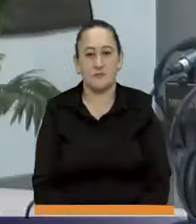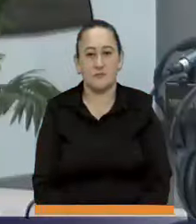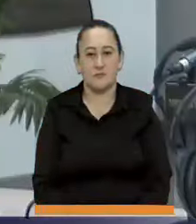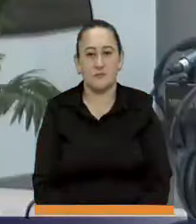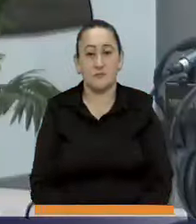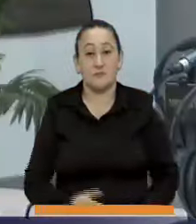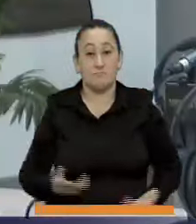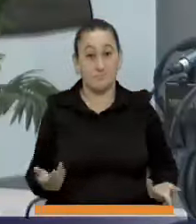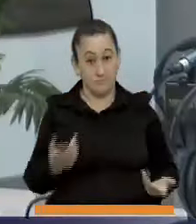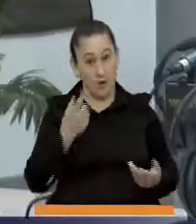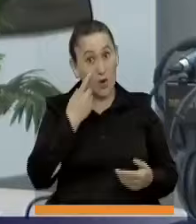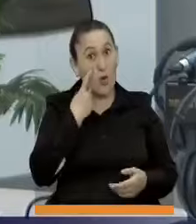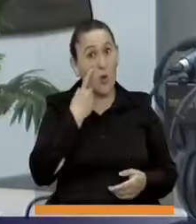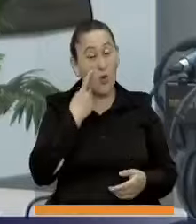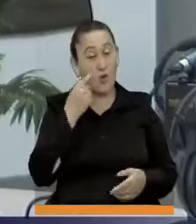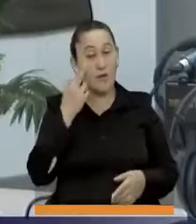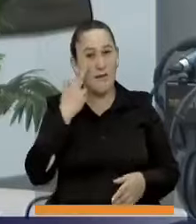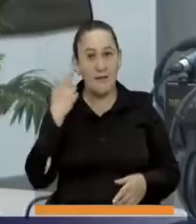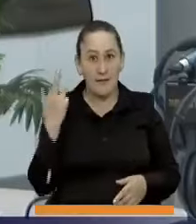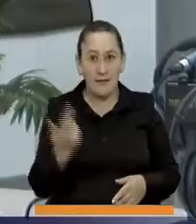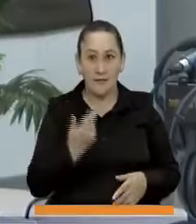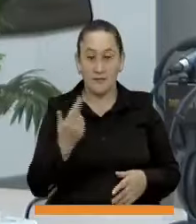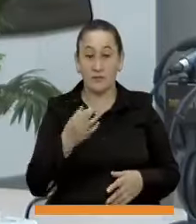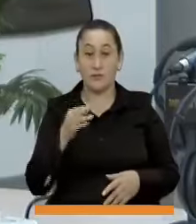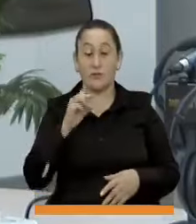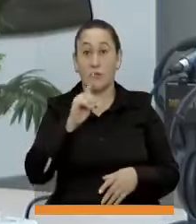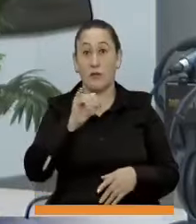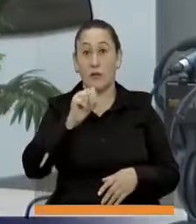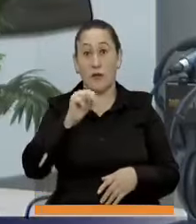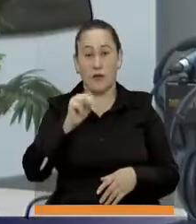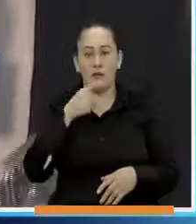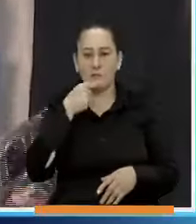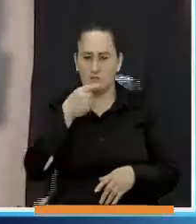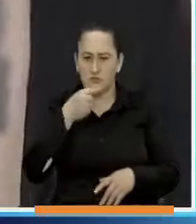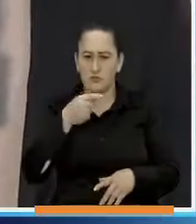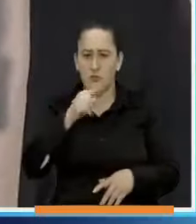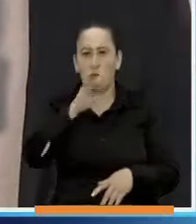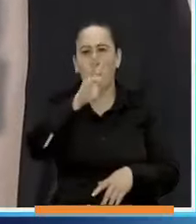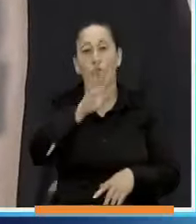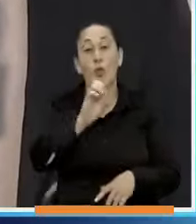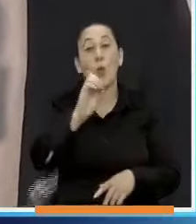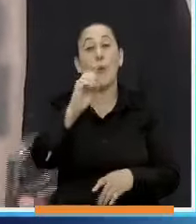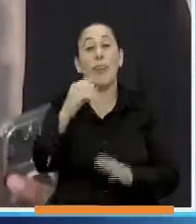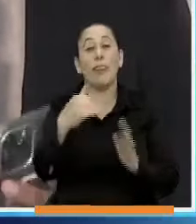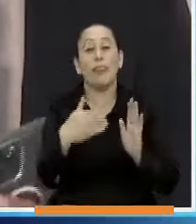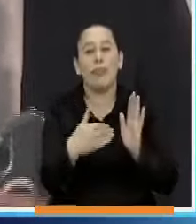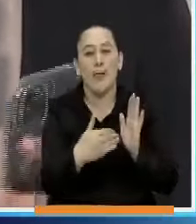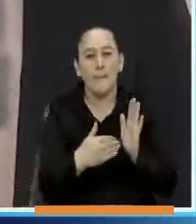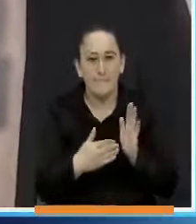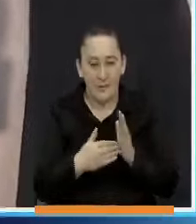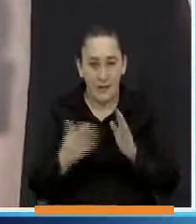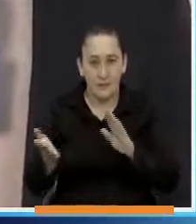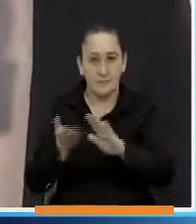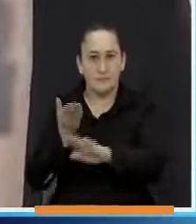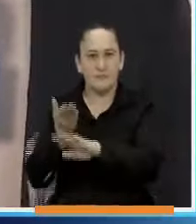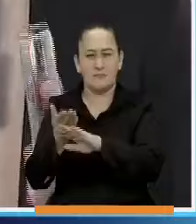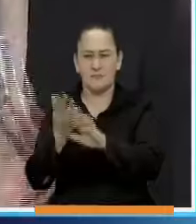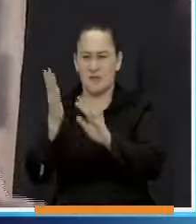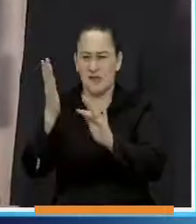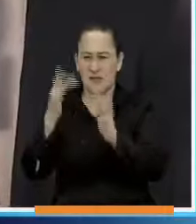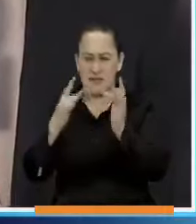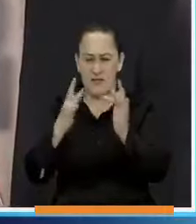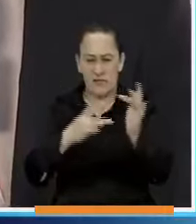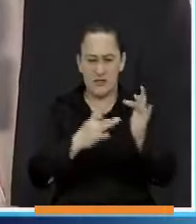Catalina, pues mire, tras una revisión, la DIAN notificó que alrededor de 90 mil declaraciones de rentas presentaron